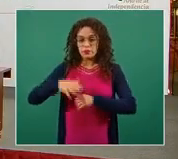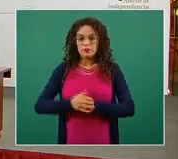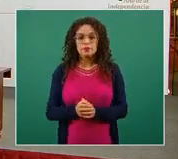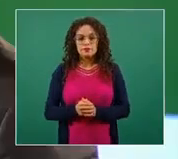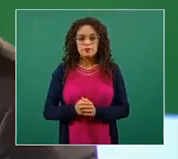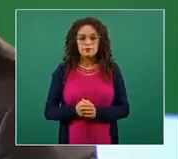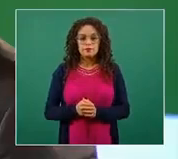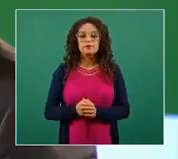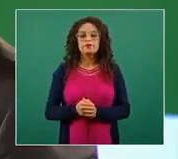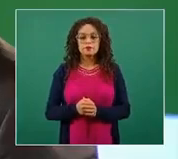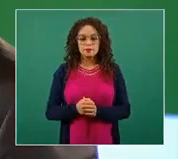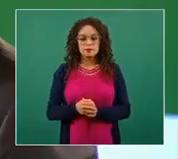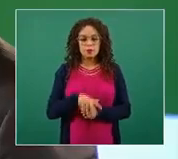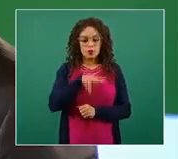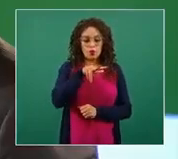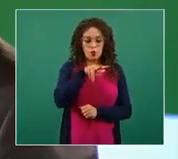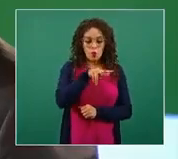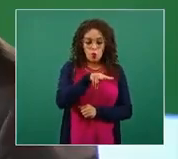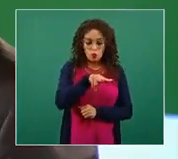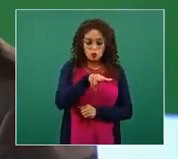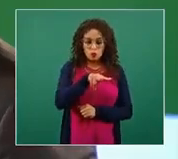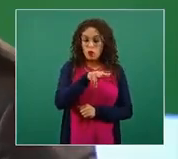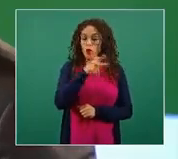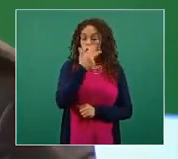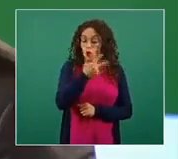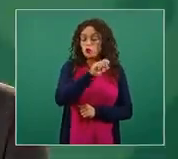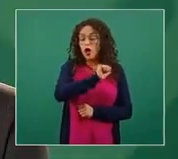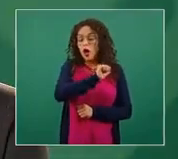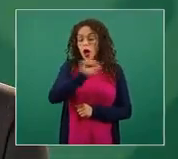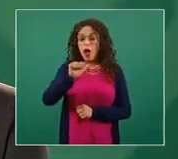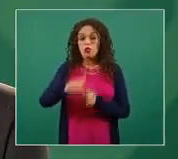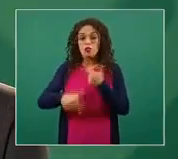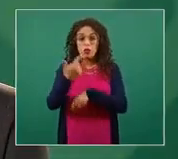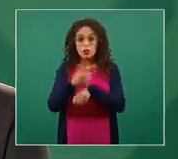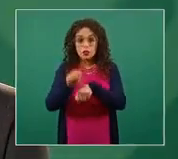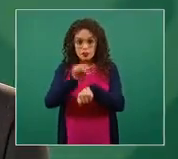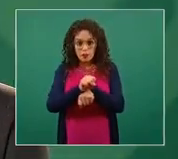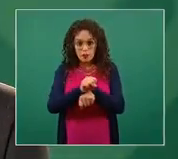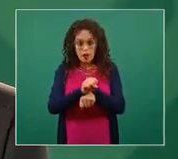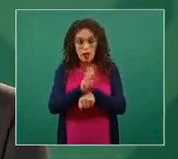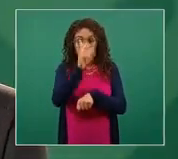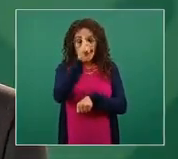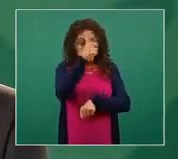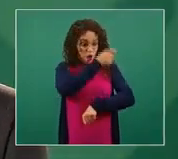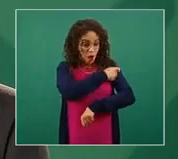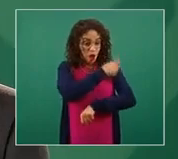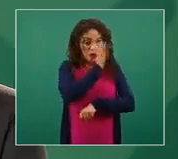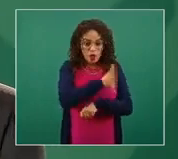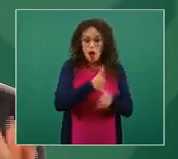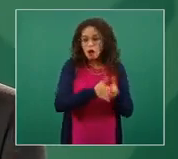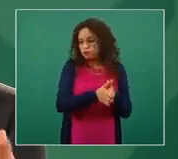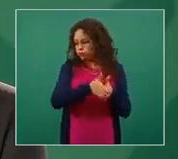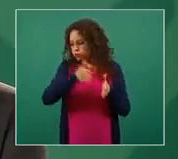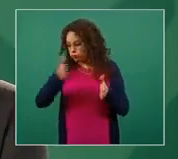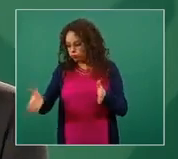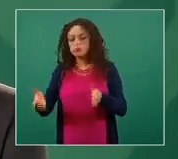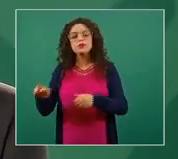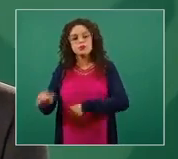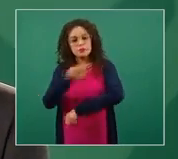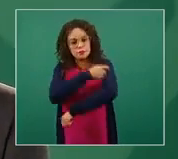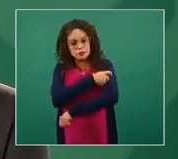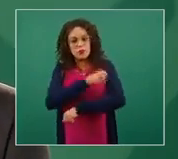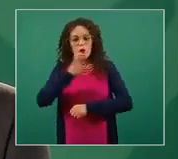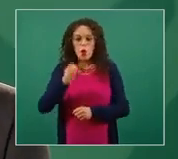la vacuna de 8 a 12 semanas, es decir, de 8 a 12 semanas, es decir, de un mes